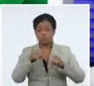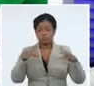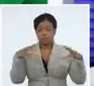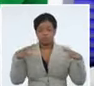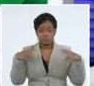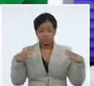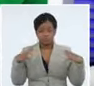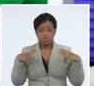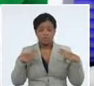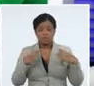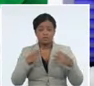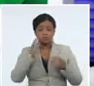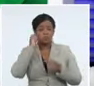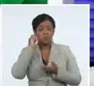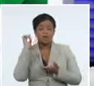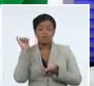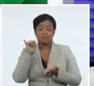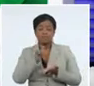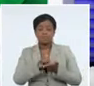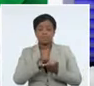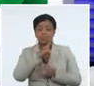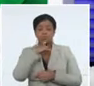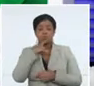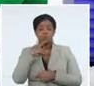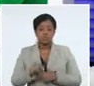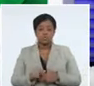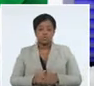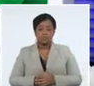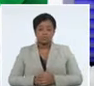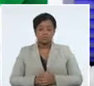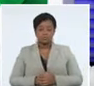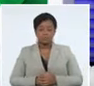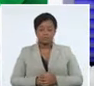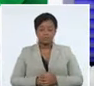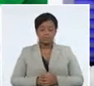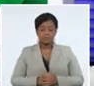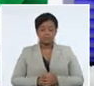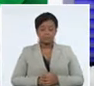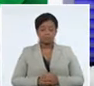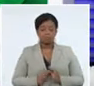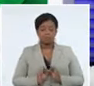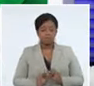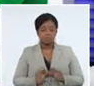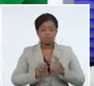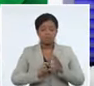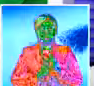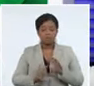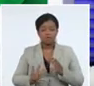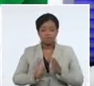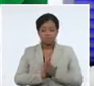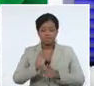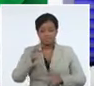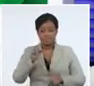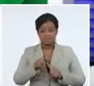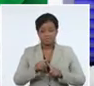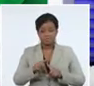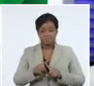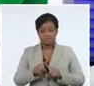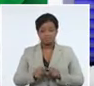una viajera rusa procedente de Rusia, que se diagnosticó en la provincia de Matanzas, que además